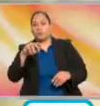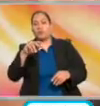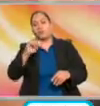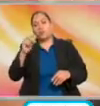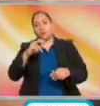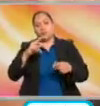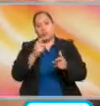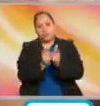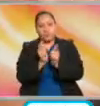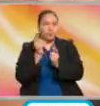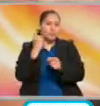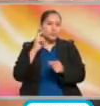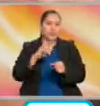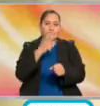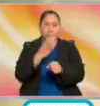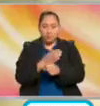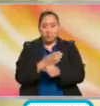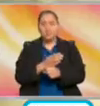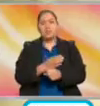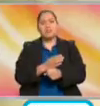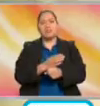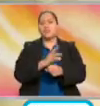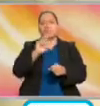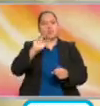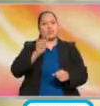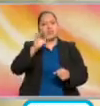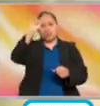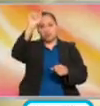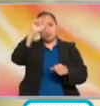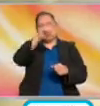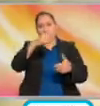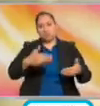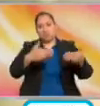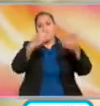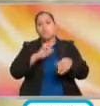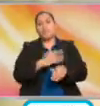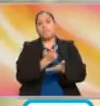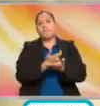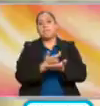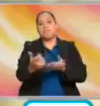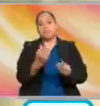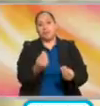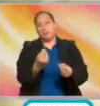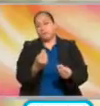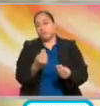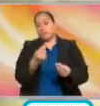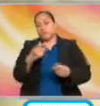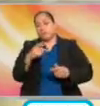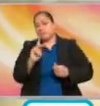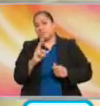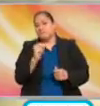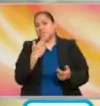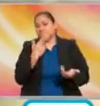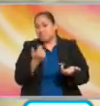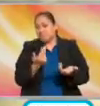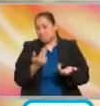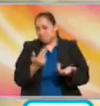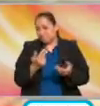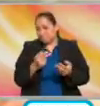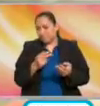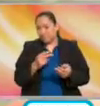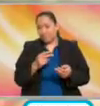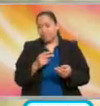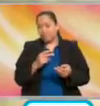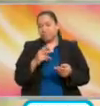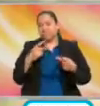han opuesto a este nuevo muro, a esta nueva propuesta de un muro, por el costo que tiene y porque no funciona, prácticamente no